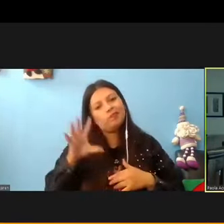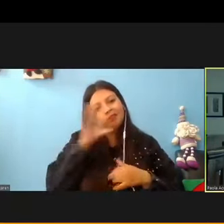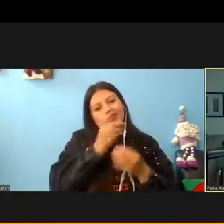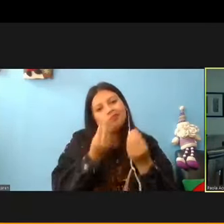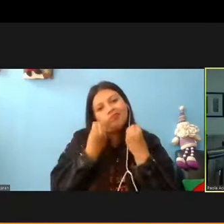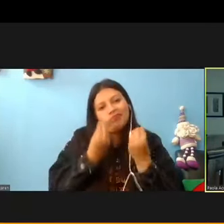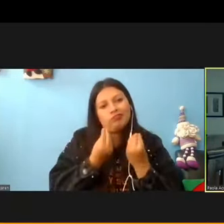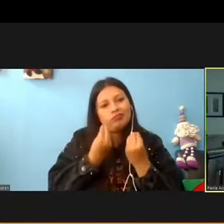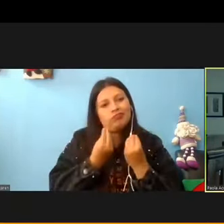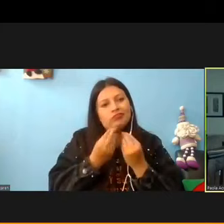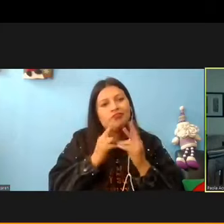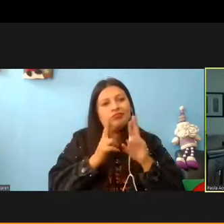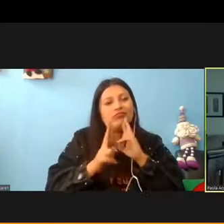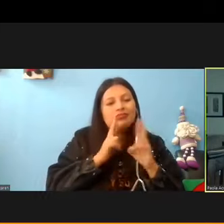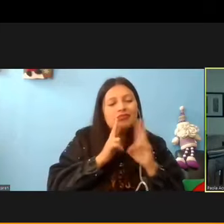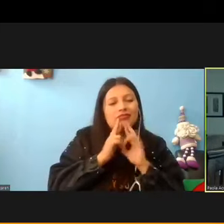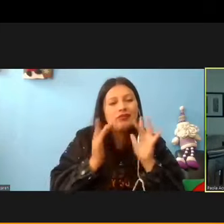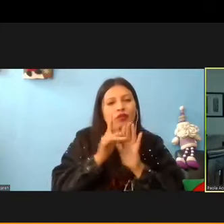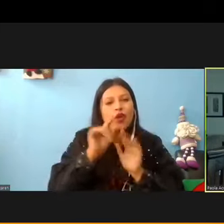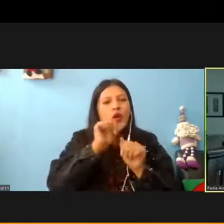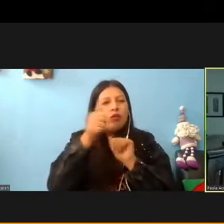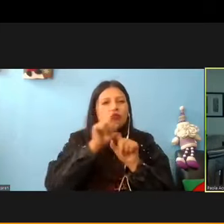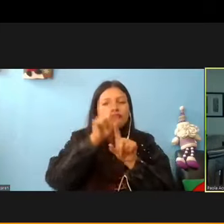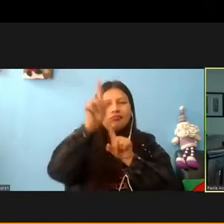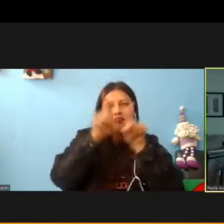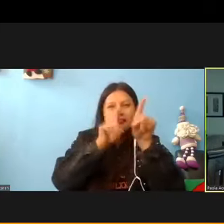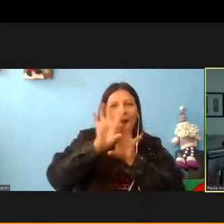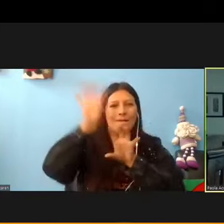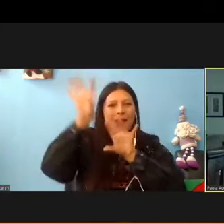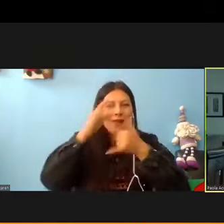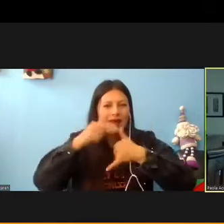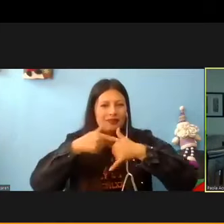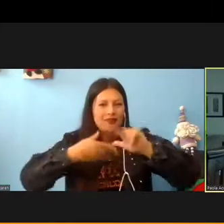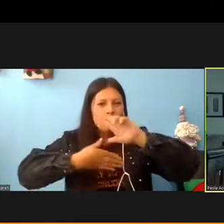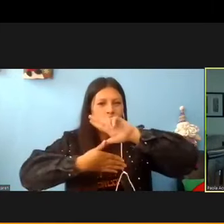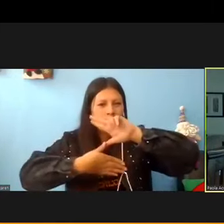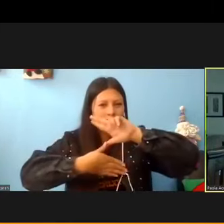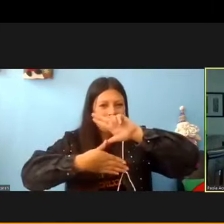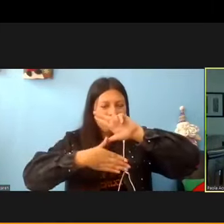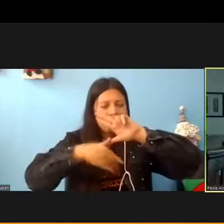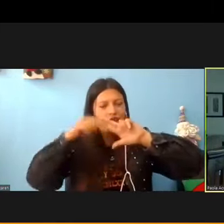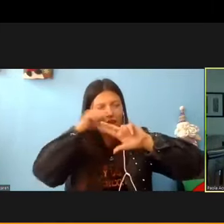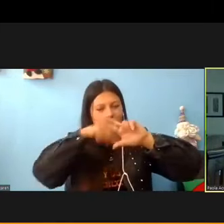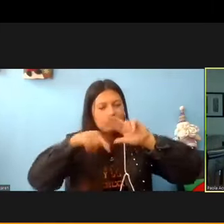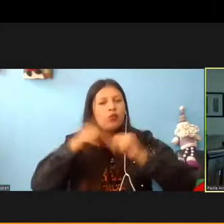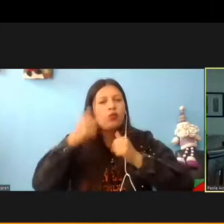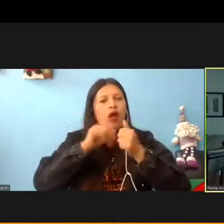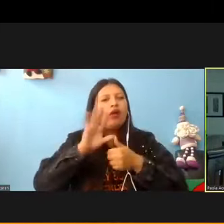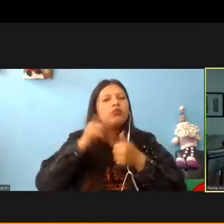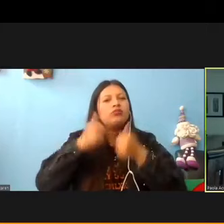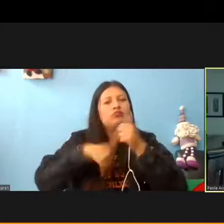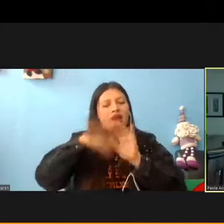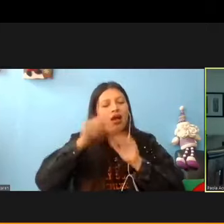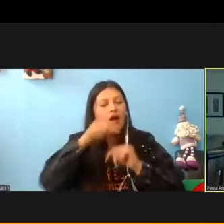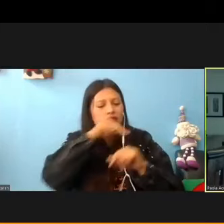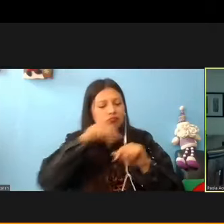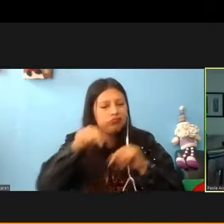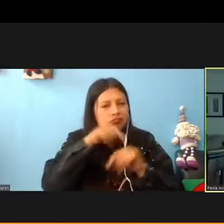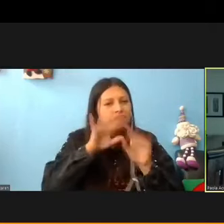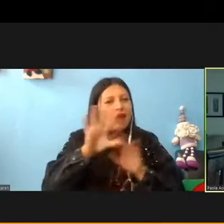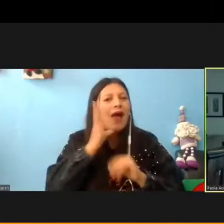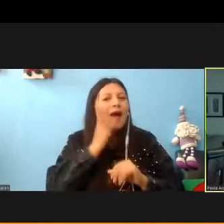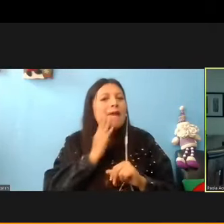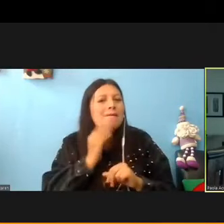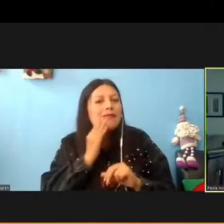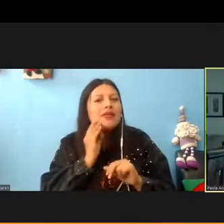muchas relaciones con los demás países latinoamericanos, en donde se pueden articular también experiencias